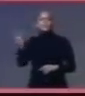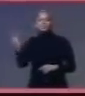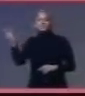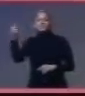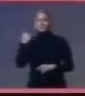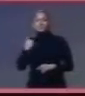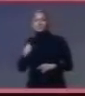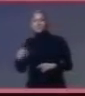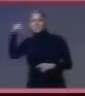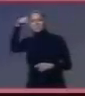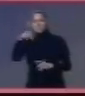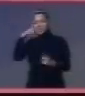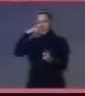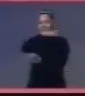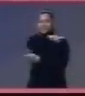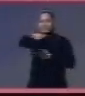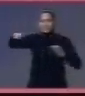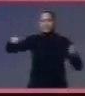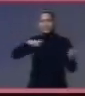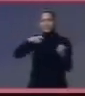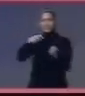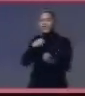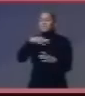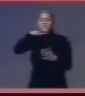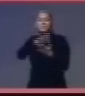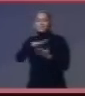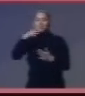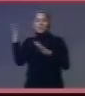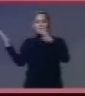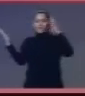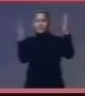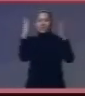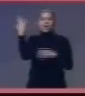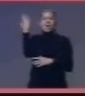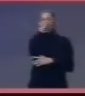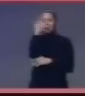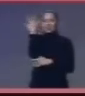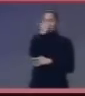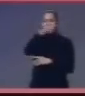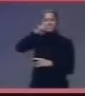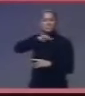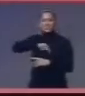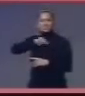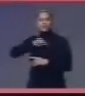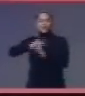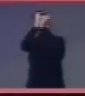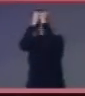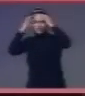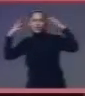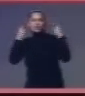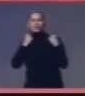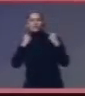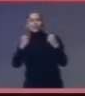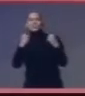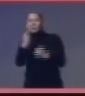estar aquí UN año más querer sentir mis carnavales es poder abrir la puerta Una ilusión